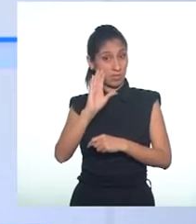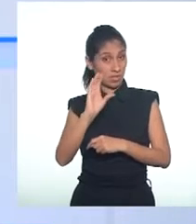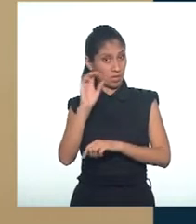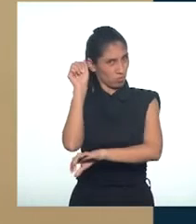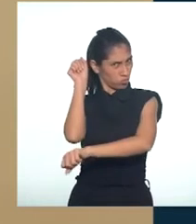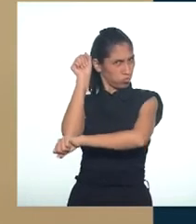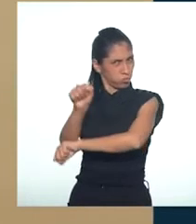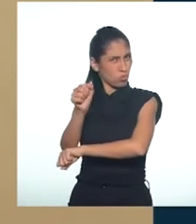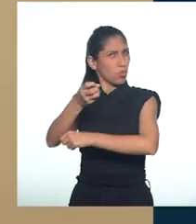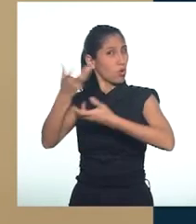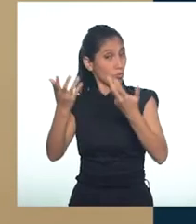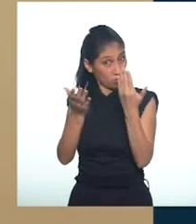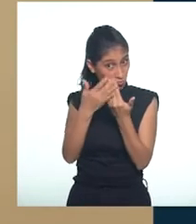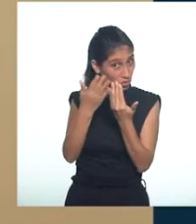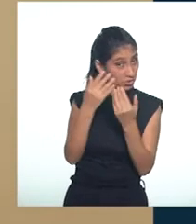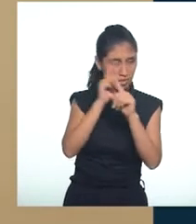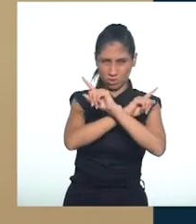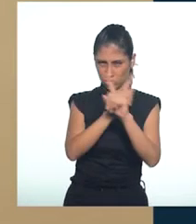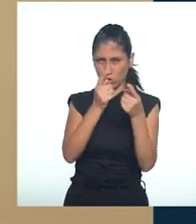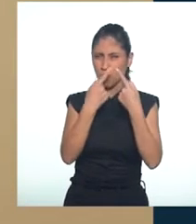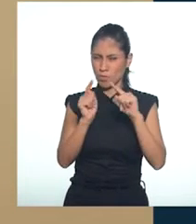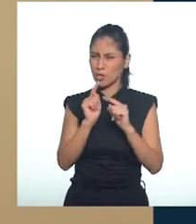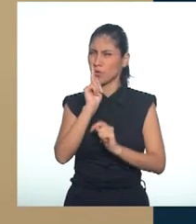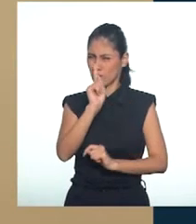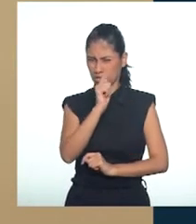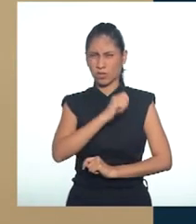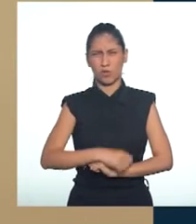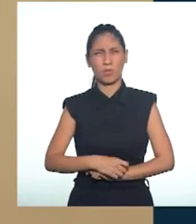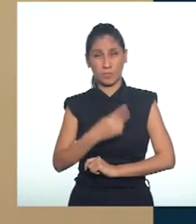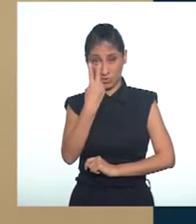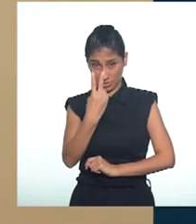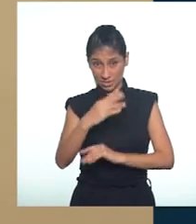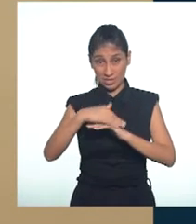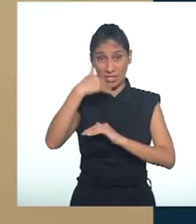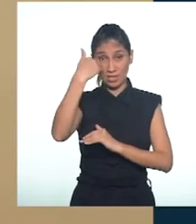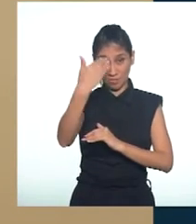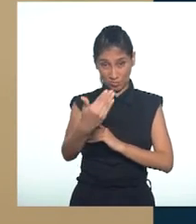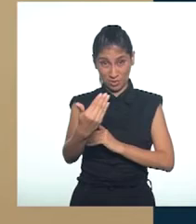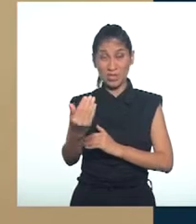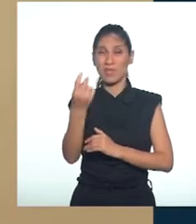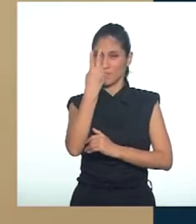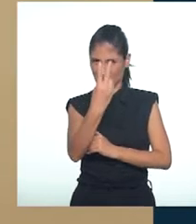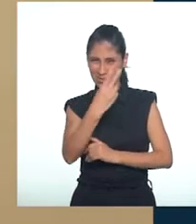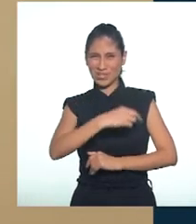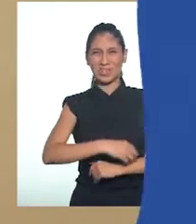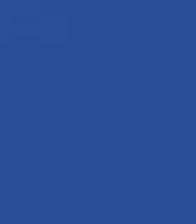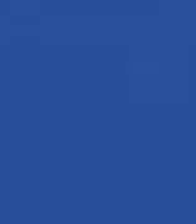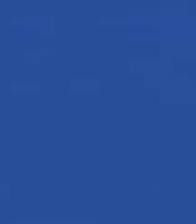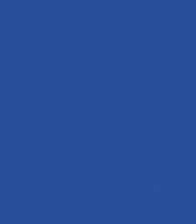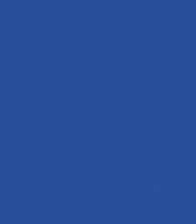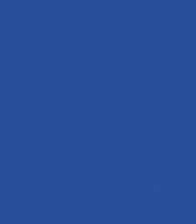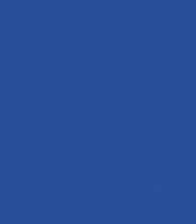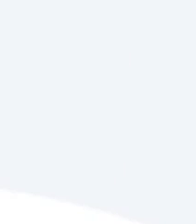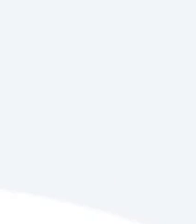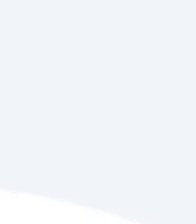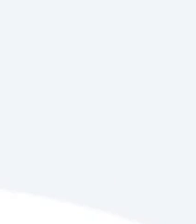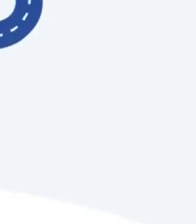curarse? No es fácil, pero hay un camino. Lo veremos en el siguiente bloque.